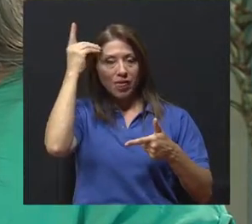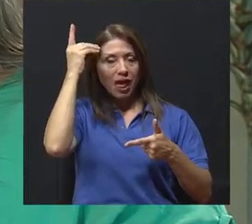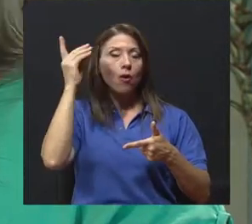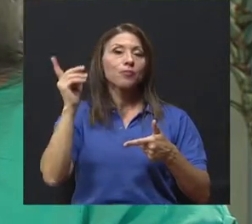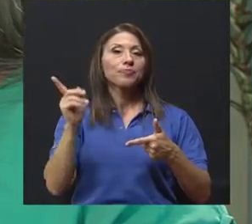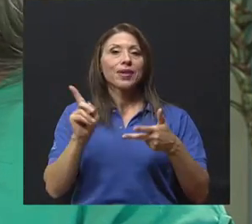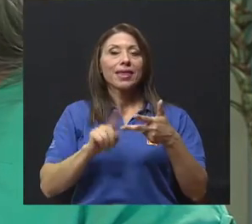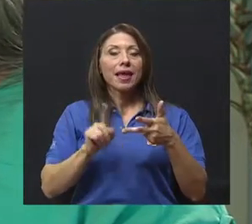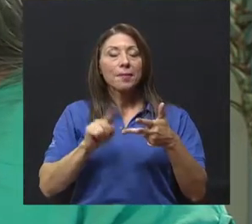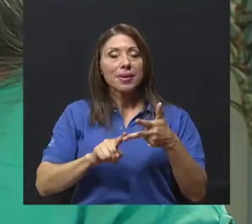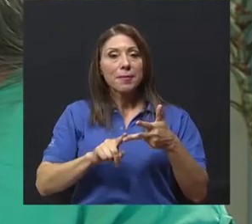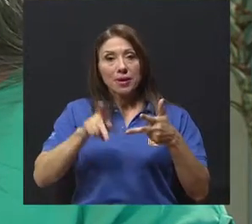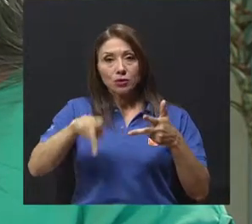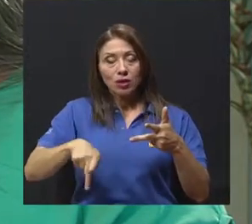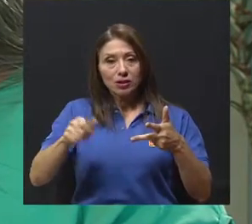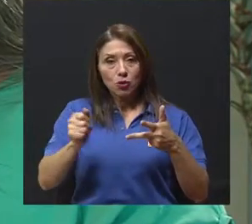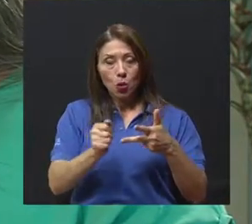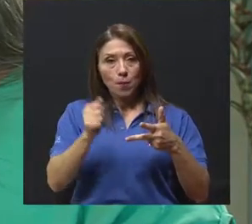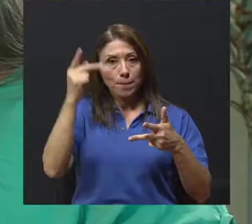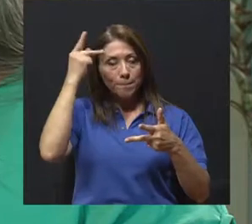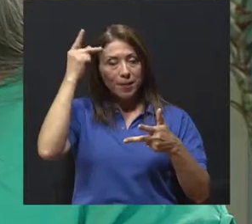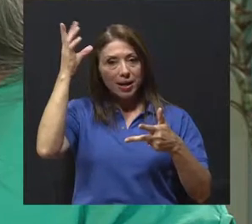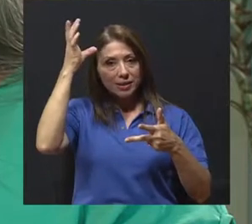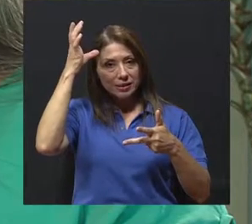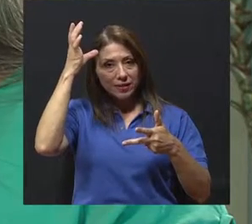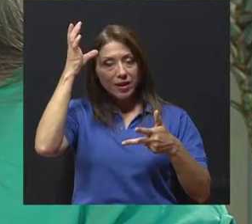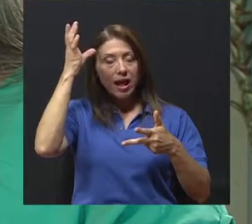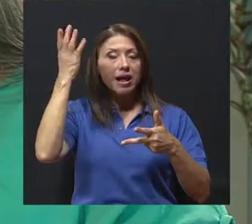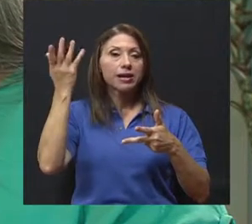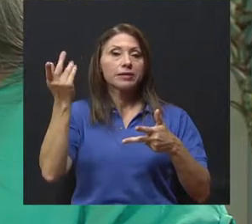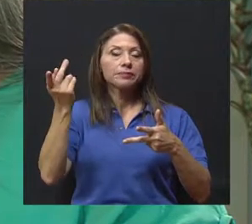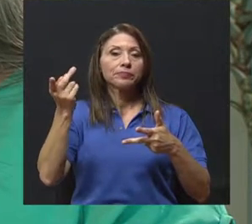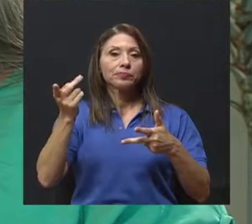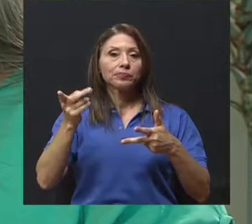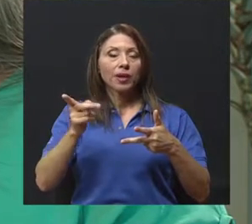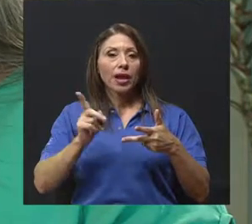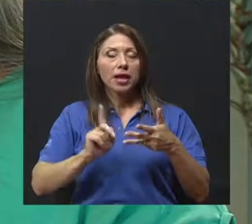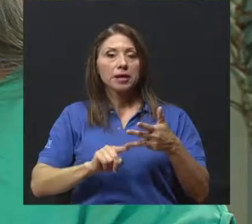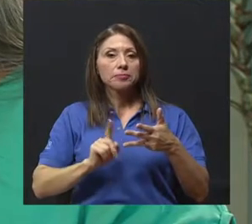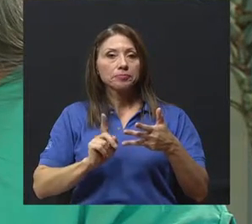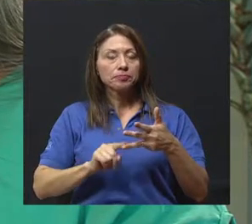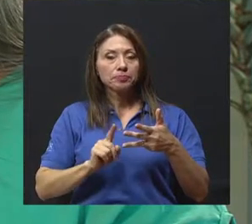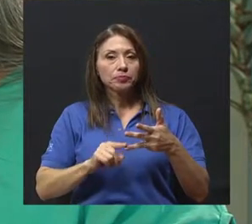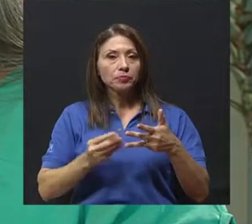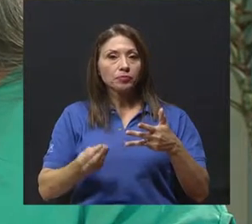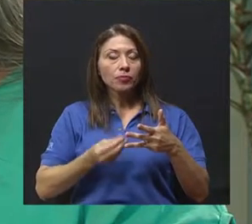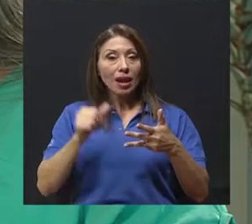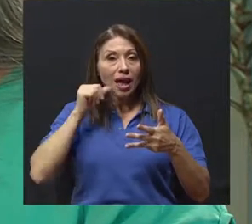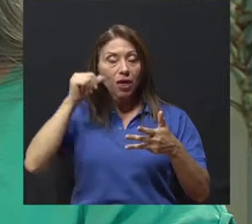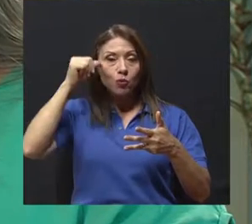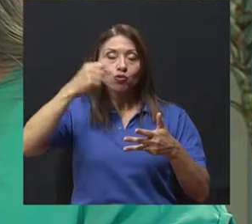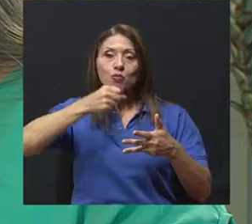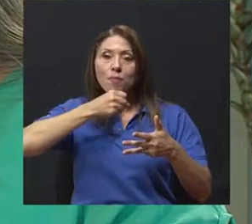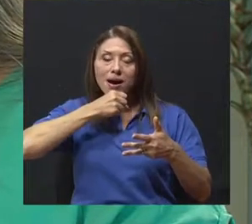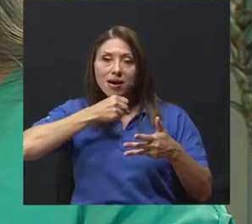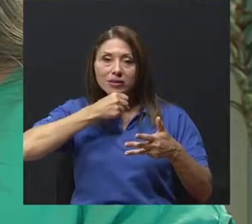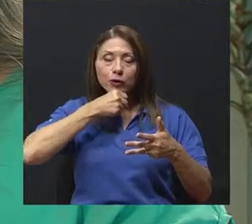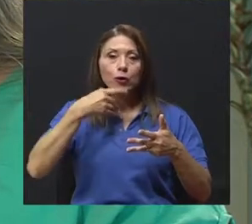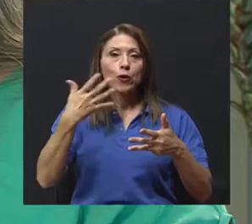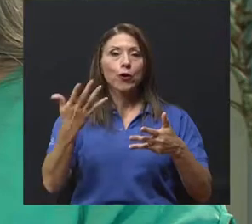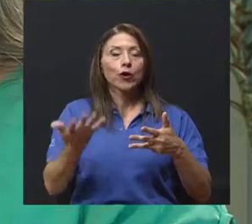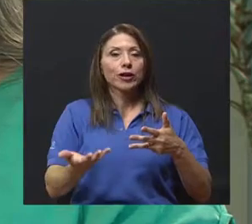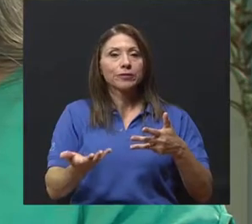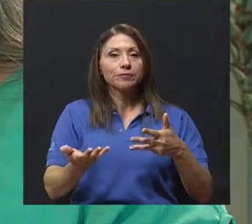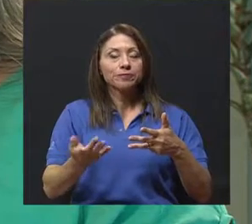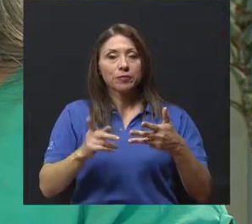también en casos de parálisis cerebral trabajamos este lo que es adulto mayor